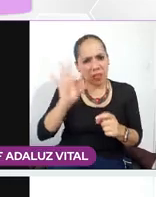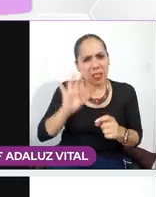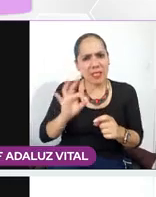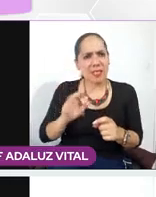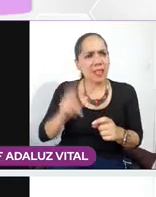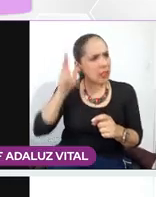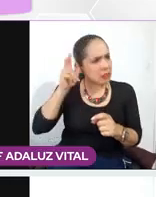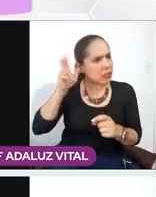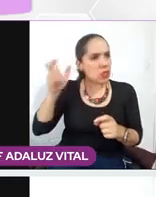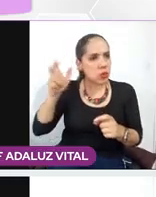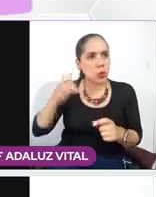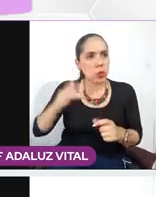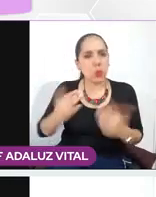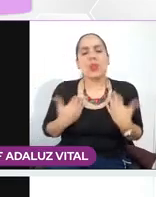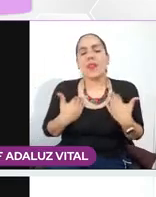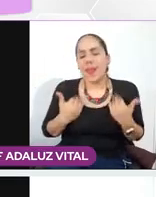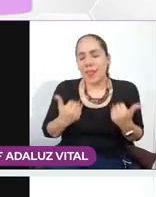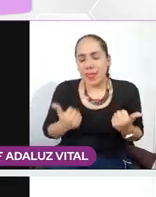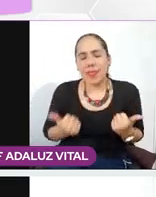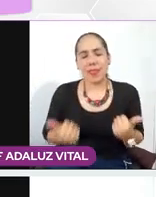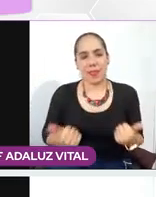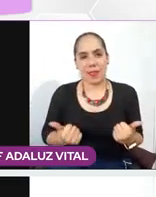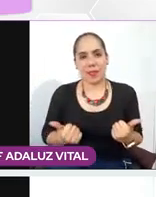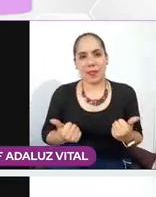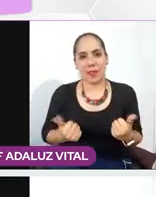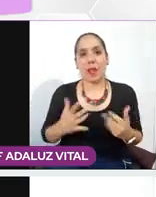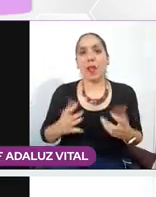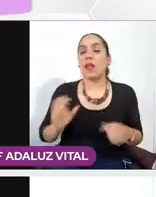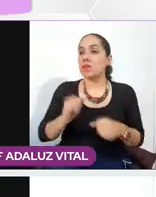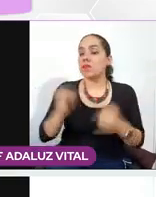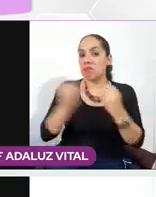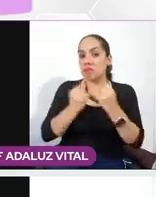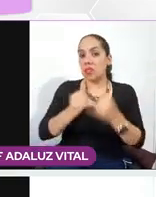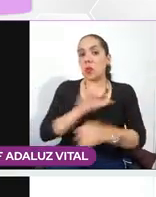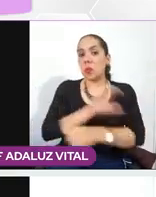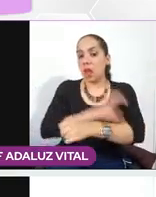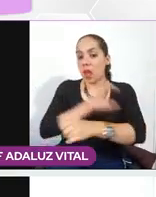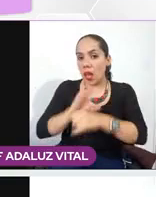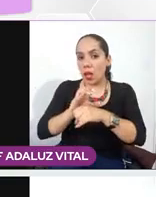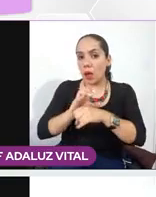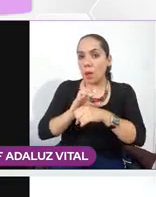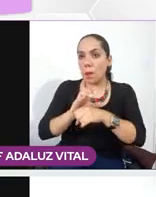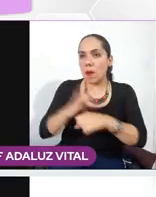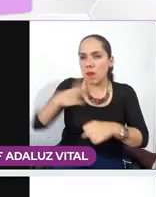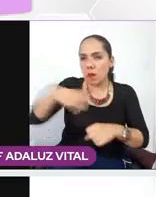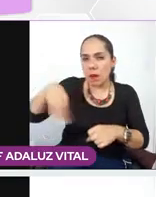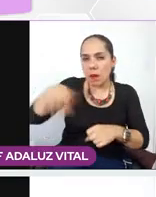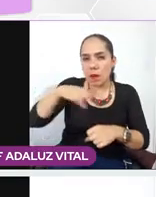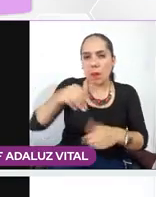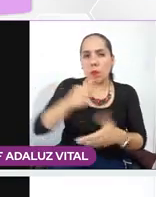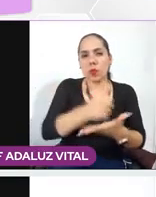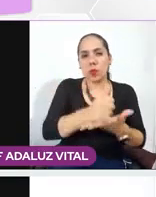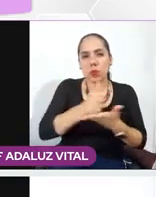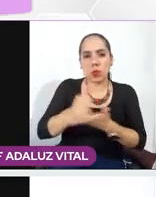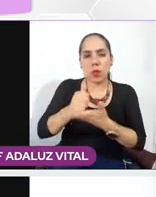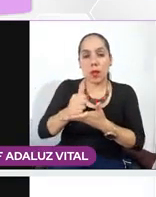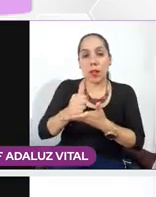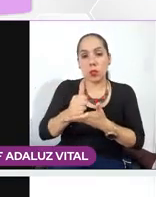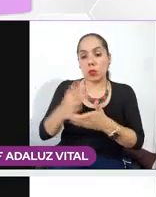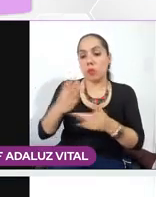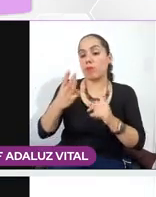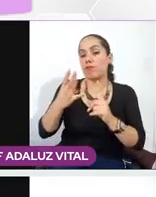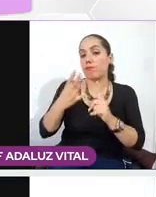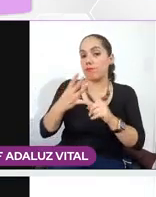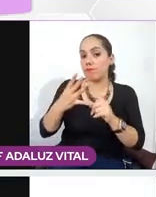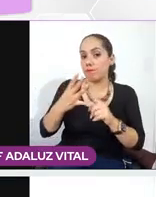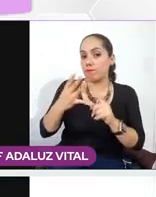te puede acompañar a solicitar ayuda a un maestro y demás, ¿no? ¿Qué otra red de apoyo? En la escuela, ¿no? Siempre va a haber un maestro que sea